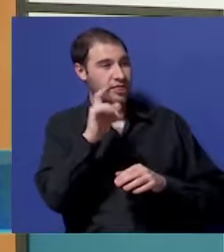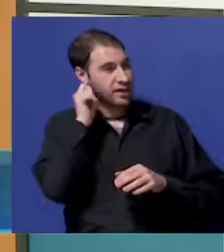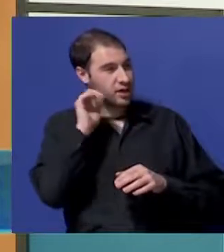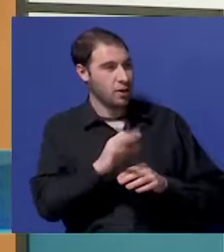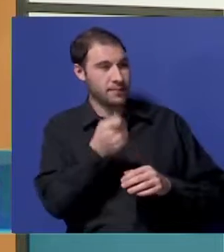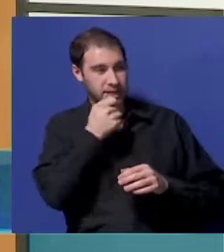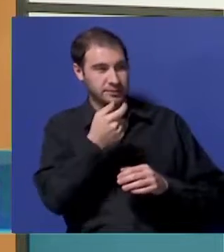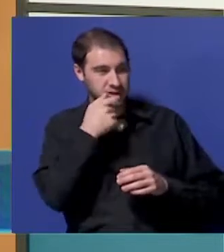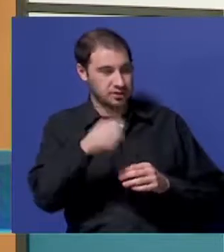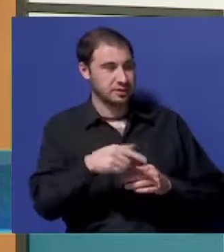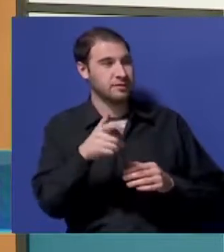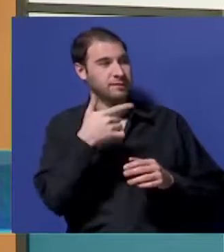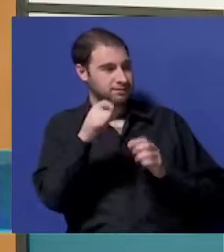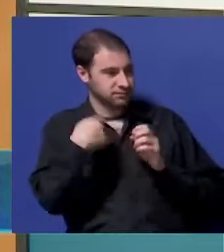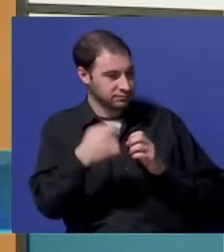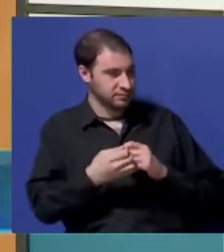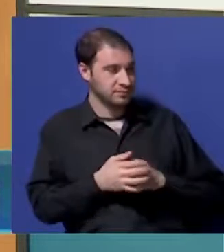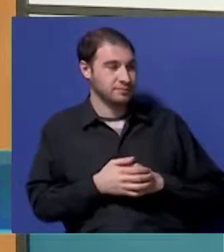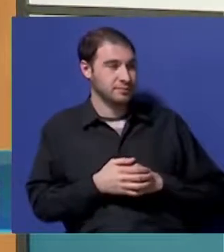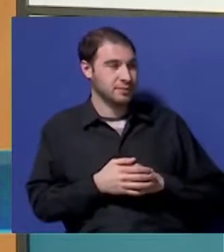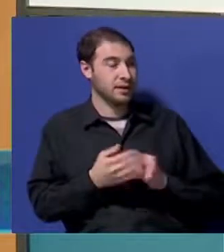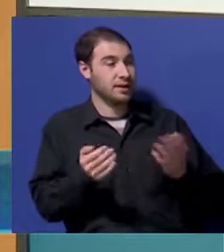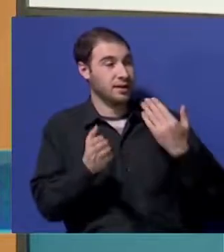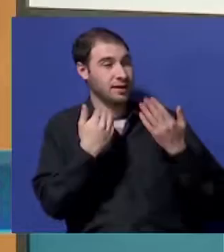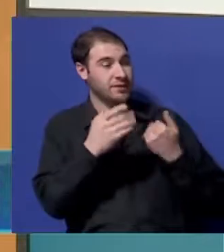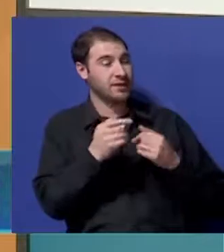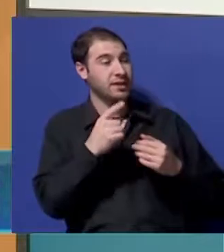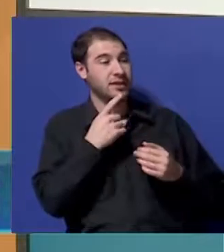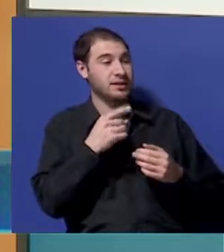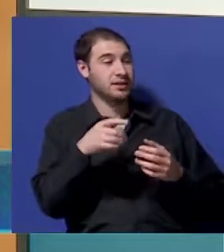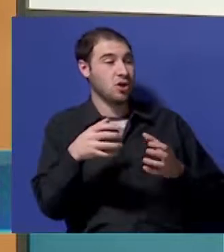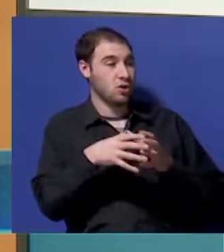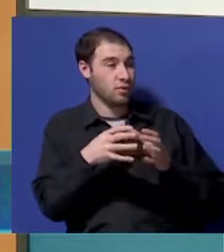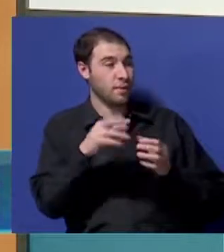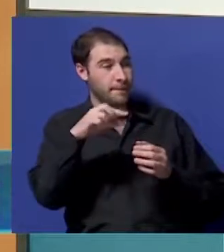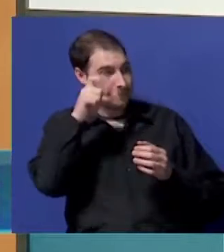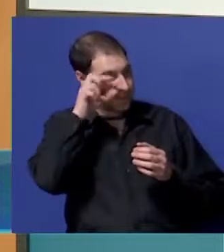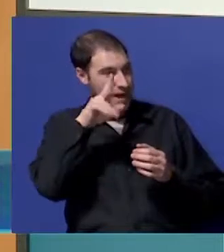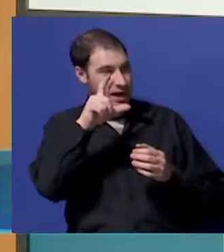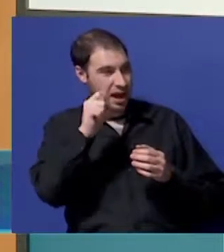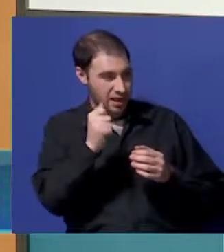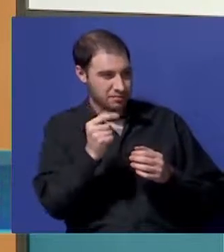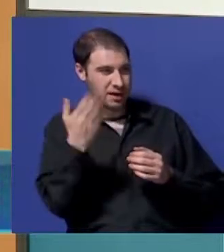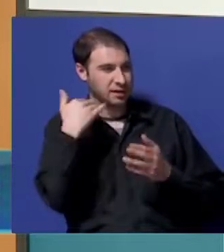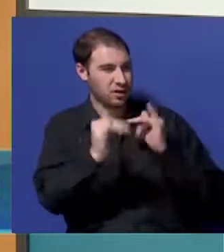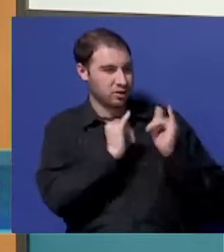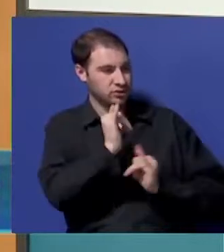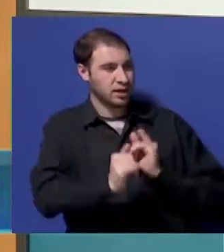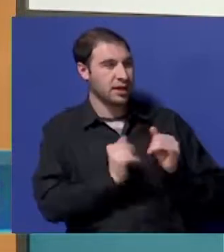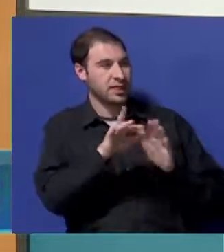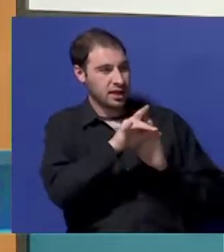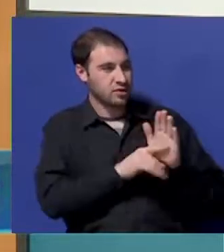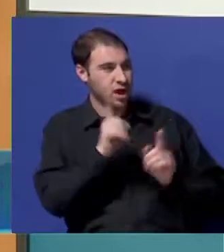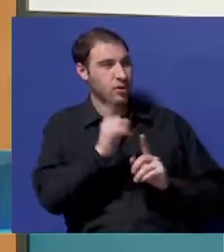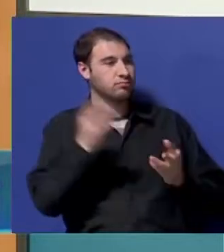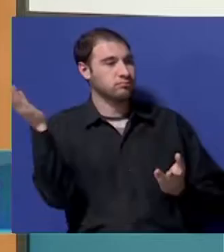periodista mendocino, documentalista, para hablar de la mega causa, La Perla. Hablábamos al principio del programa con algunos datos,